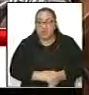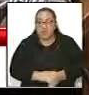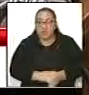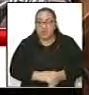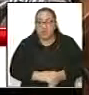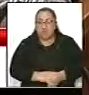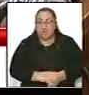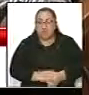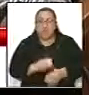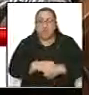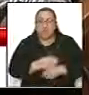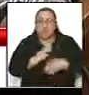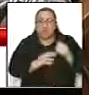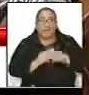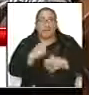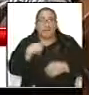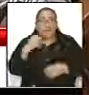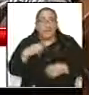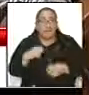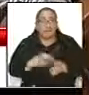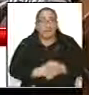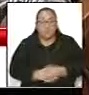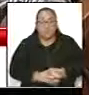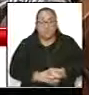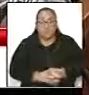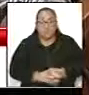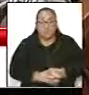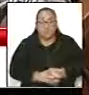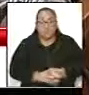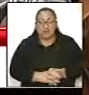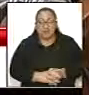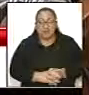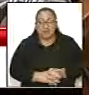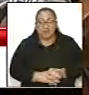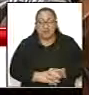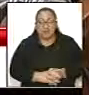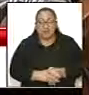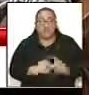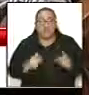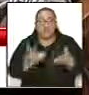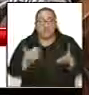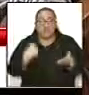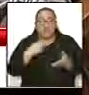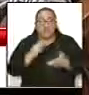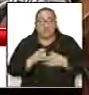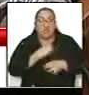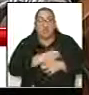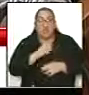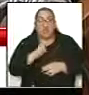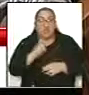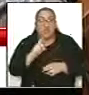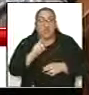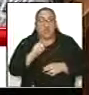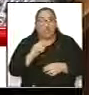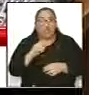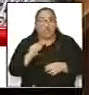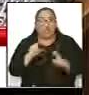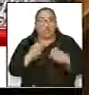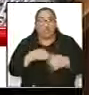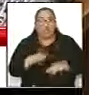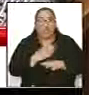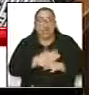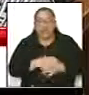de infraestructura que era necesario instalar. La concepción que tuvo la red dorsal en los inicios, esto tiene ya,